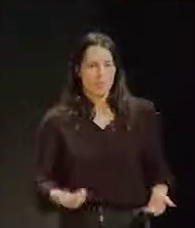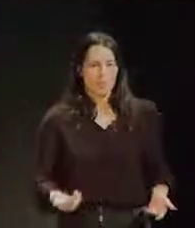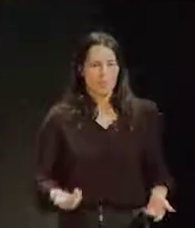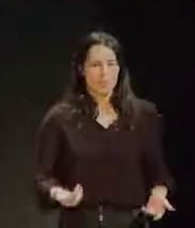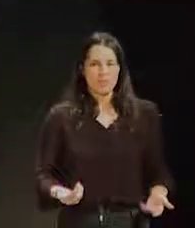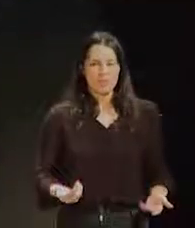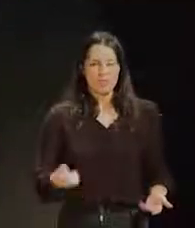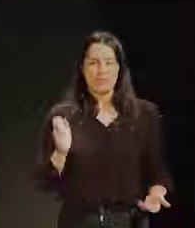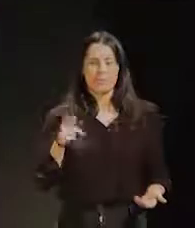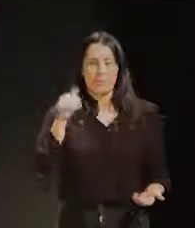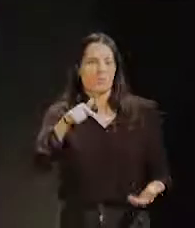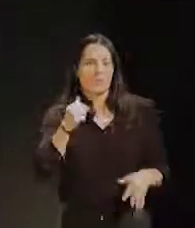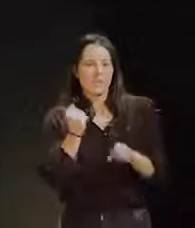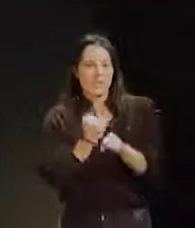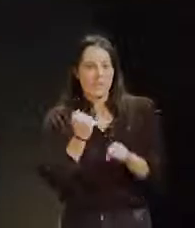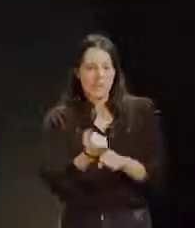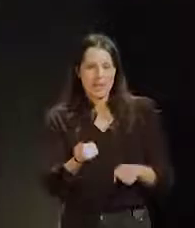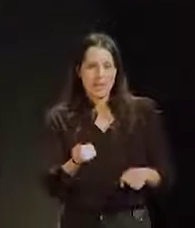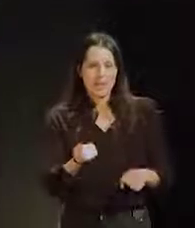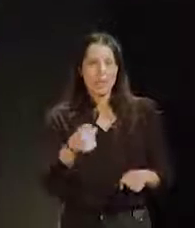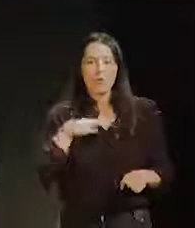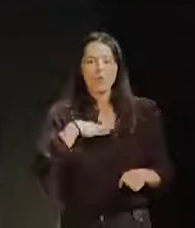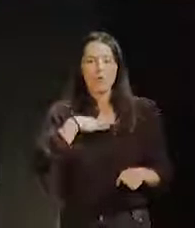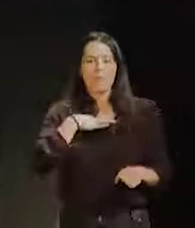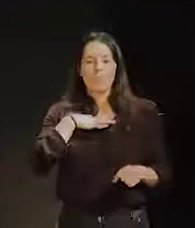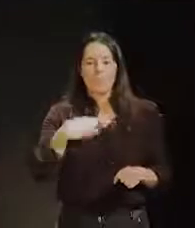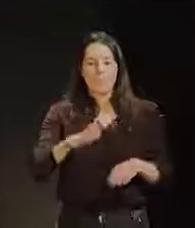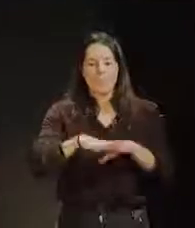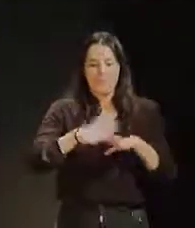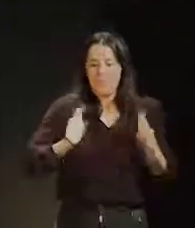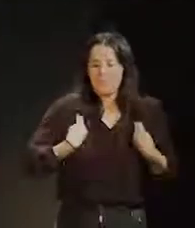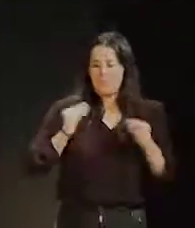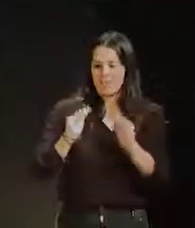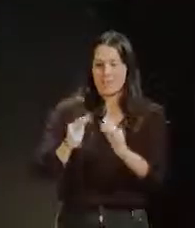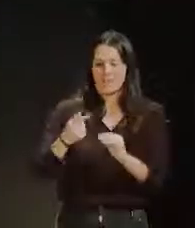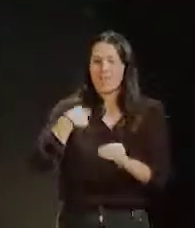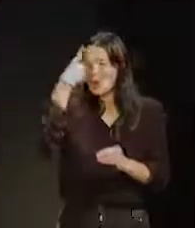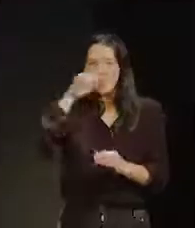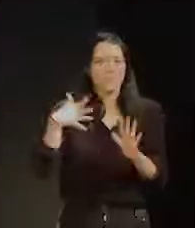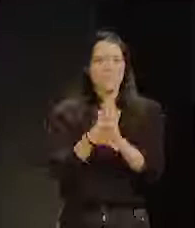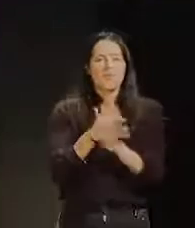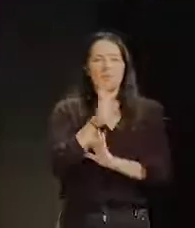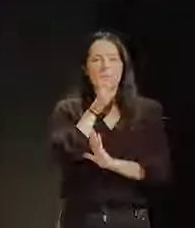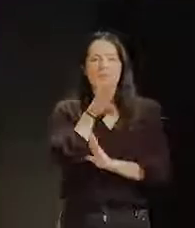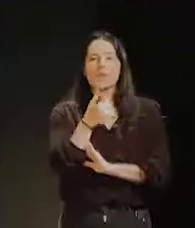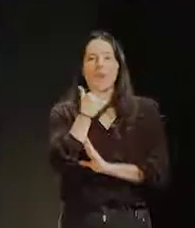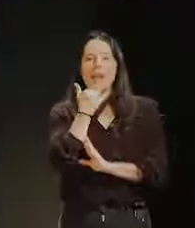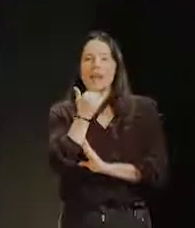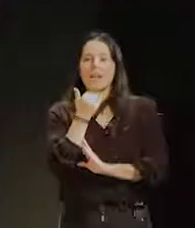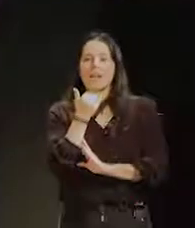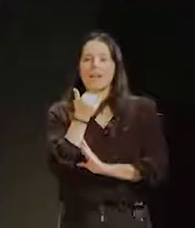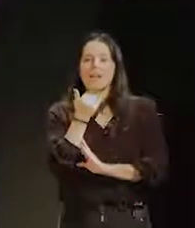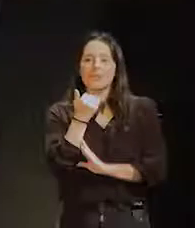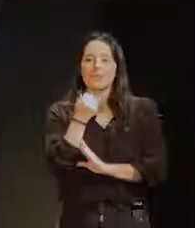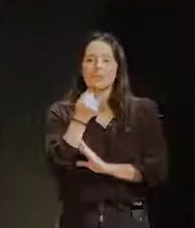ok, este es un trabajo que puede ser el trabajo de mi vida. No sé cómo explicarlo. No he pasado una cosa en el